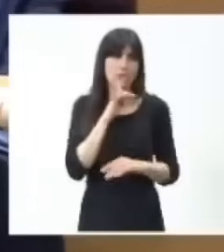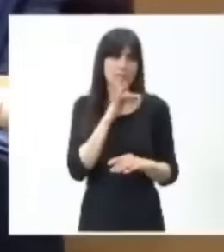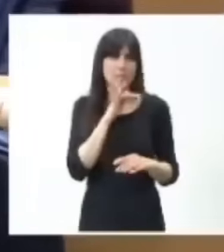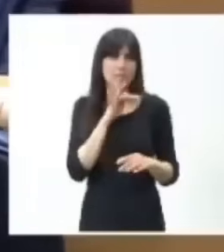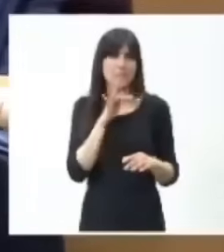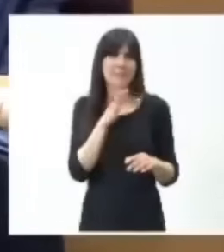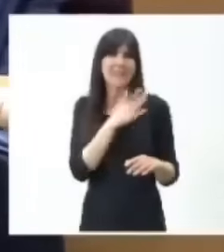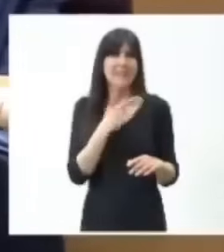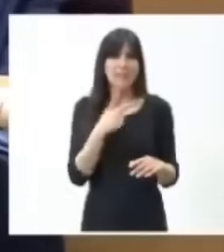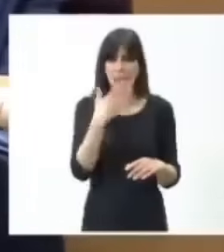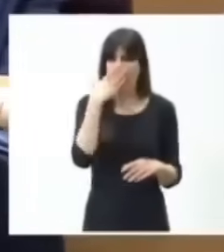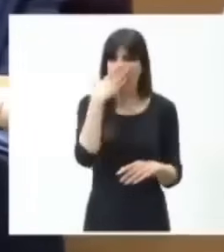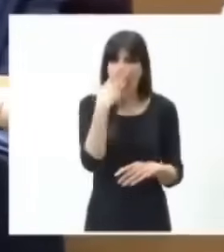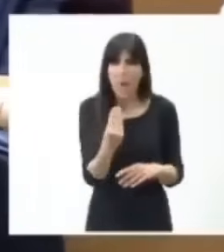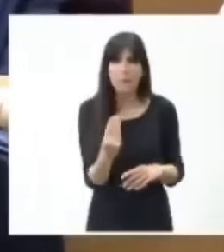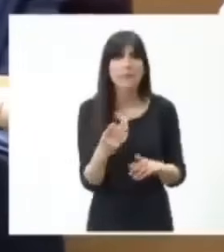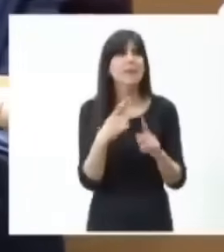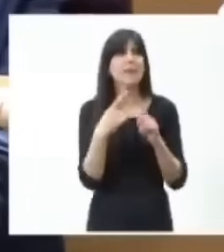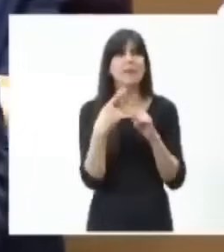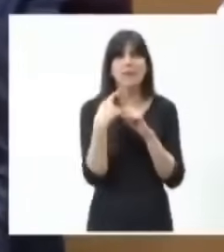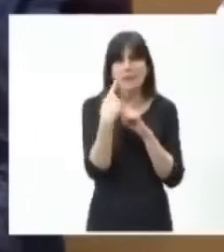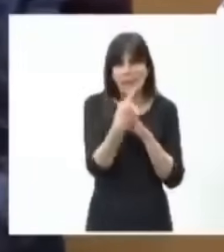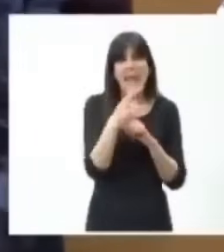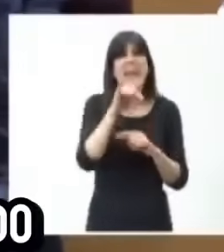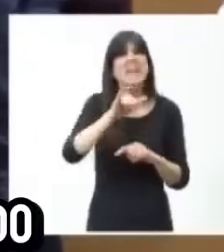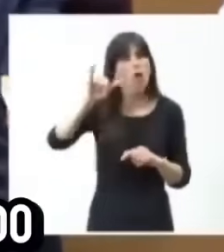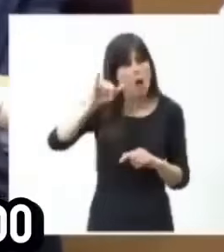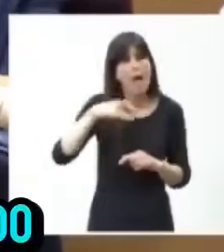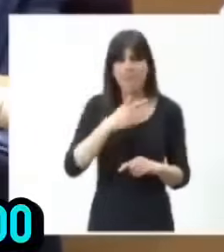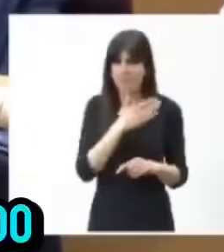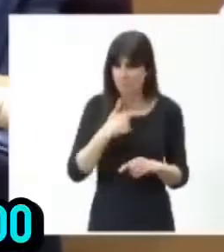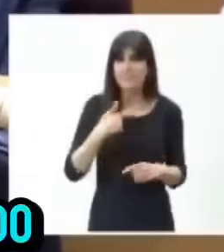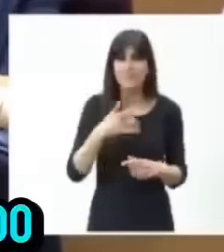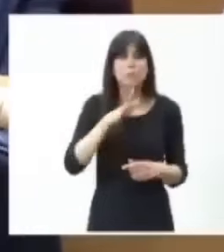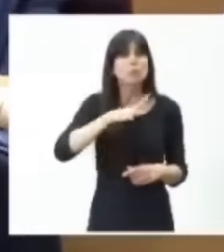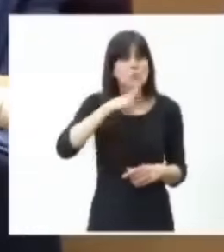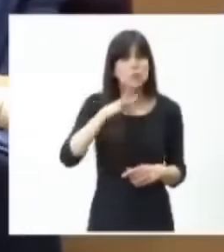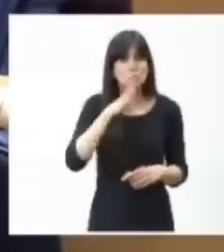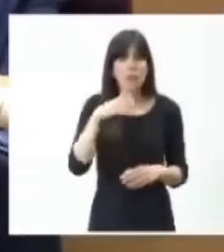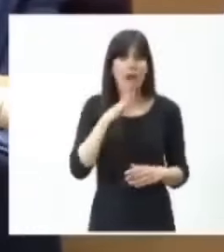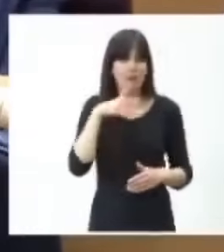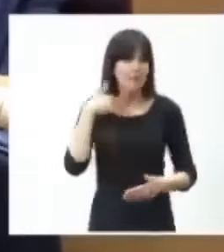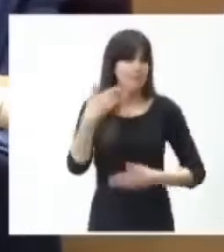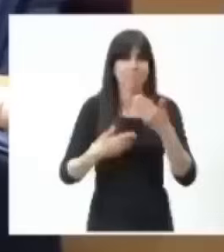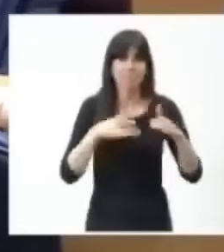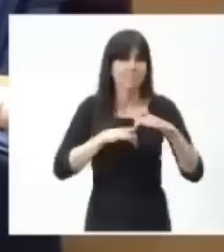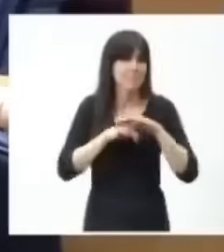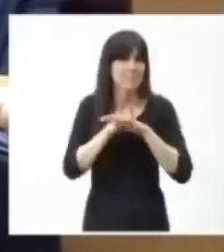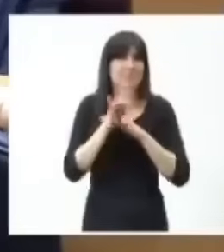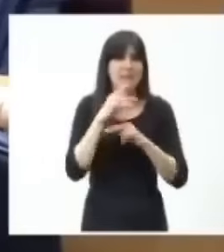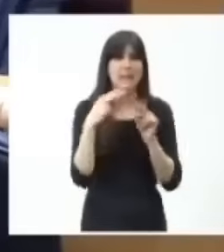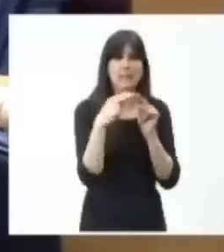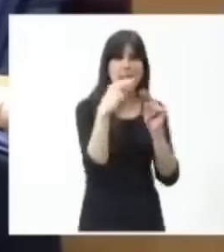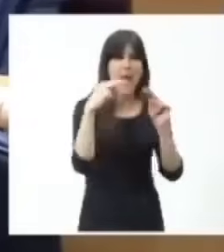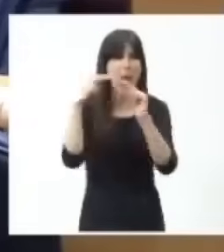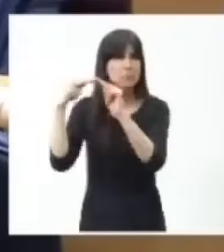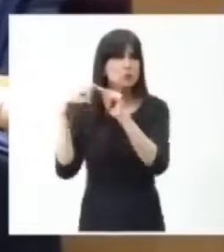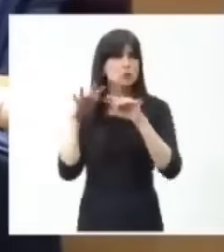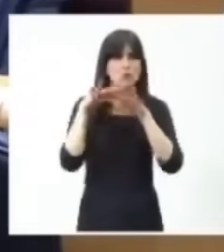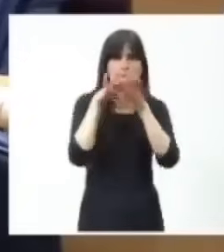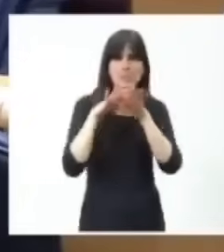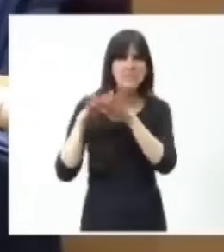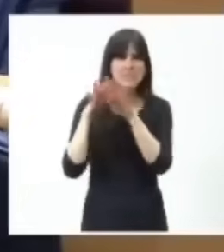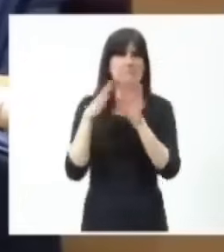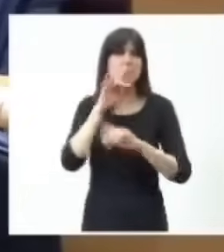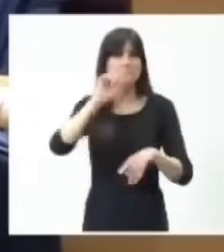conexión de alta velocidad con La Rioja. ¿Por qué? Porque estamos avanzando en todos los tramos de conexión. En primer lugar,